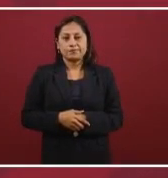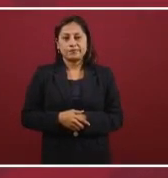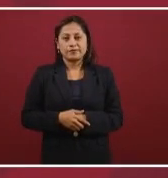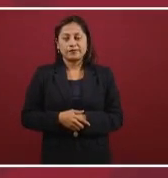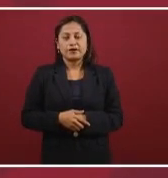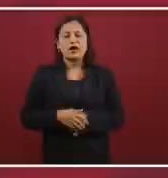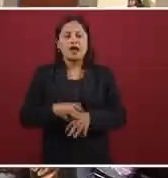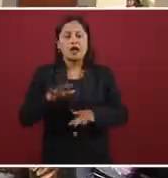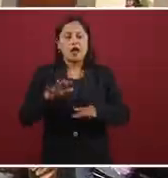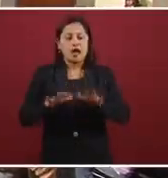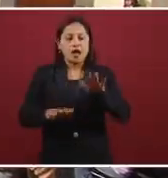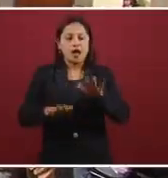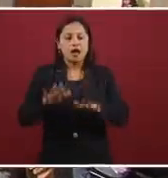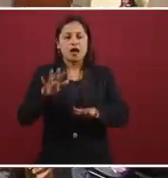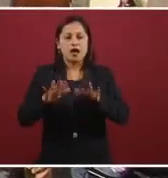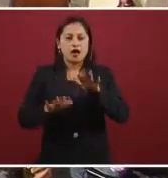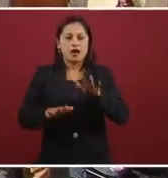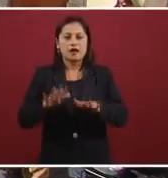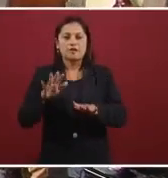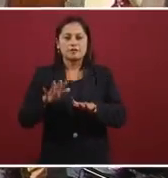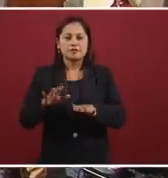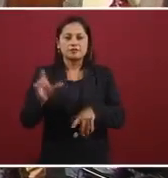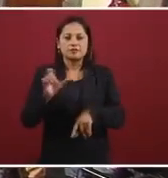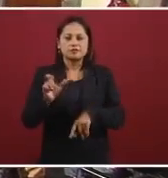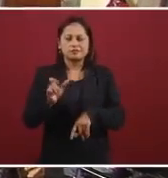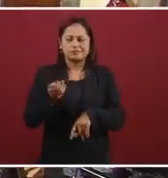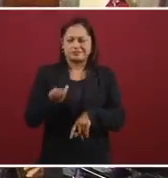exagera, cuando no hay razón,